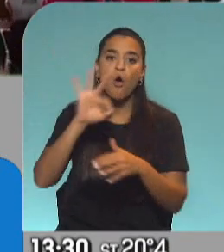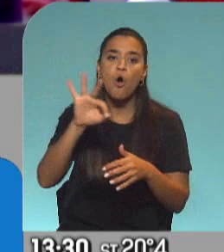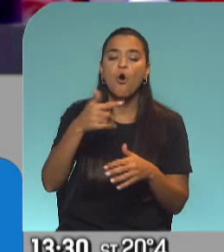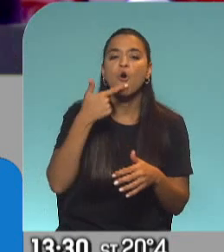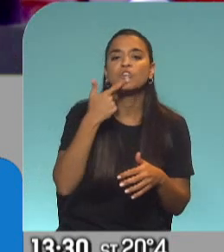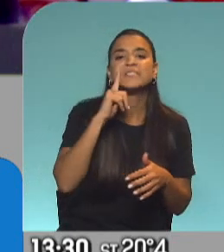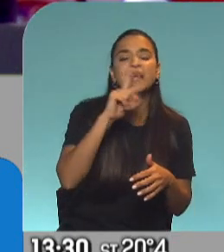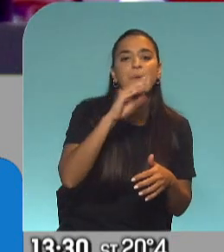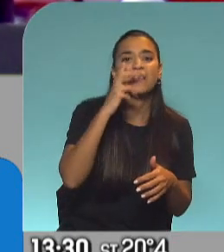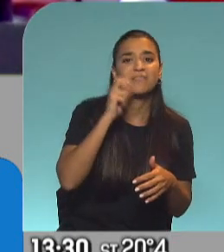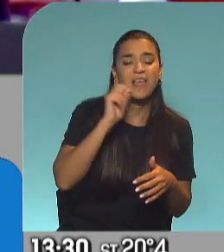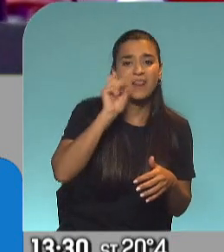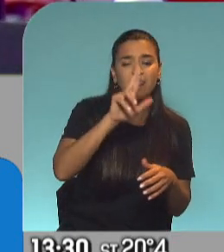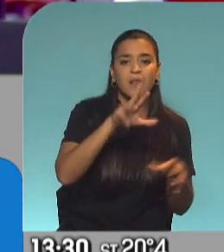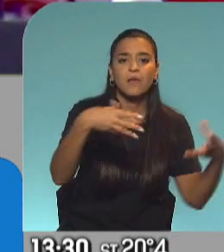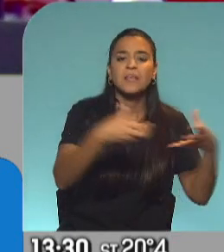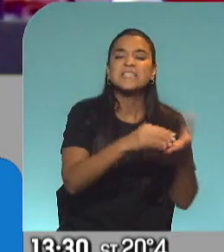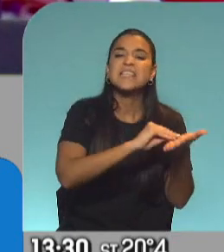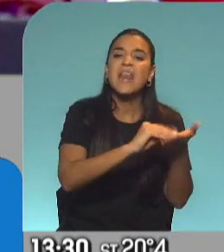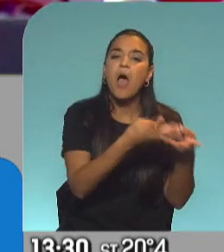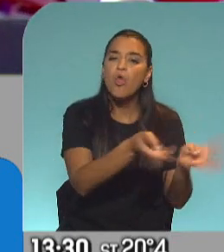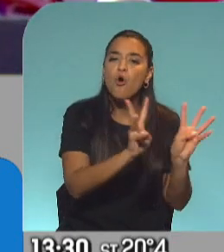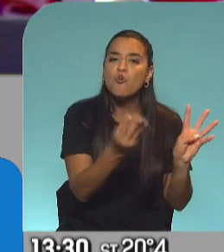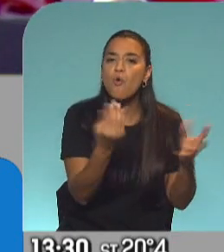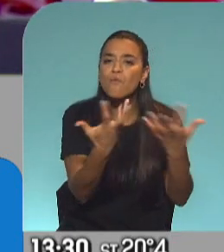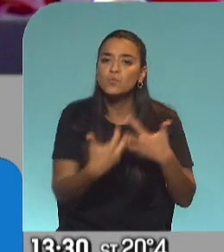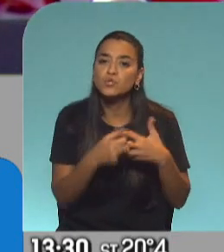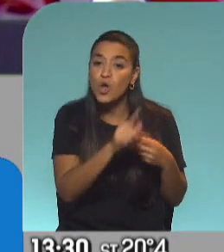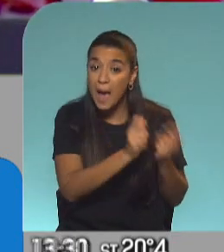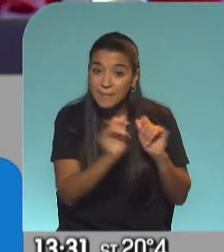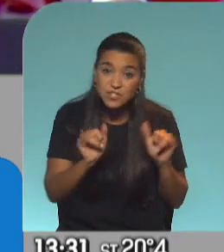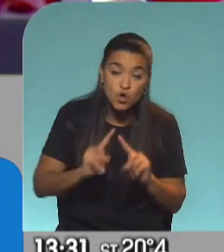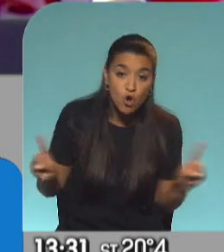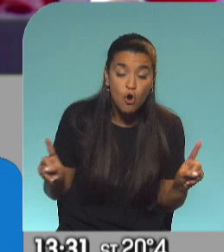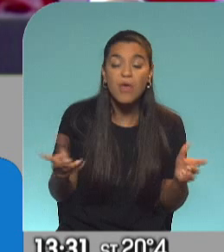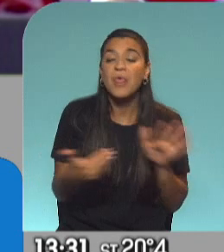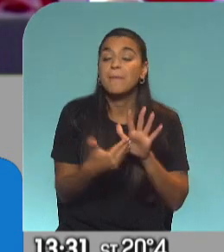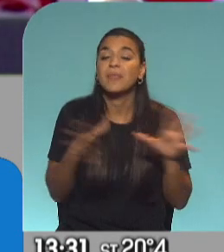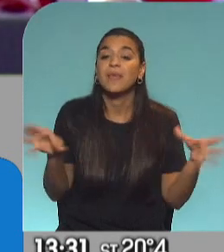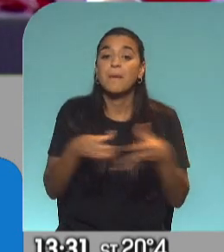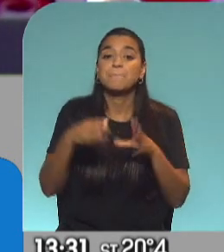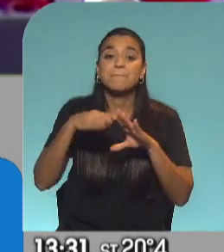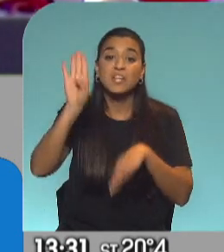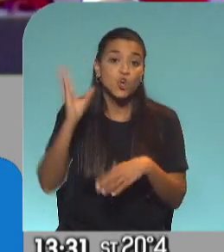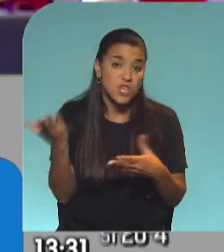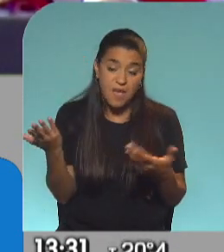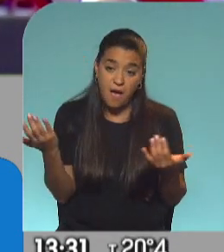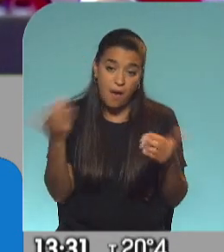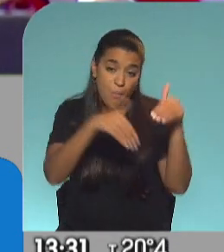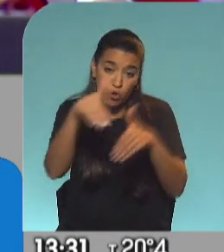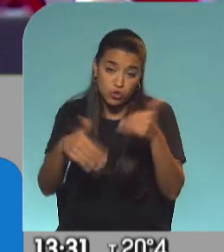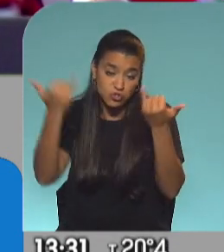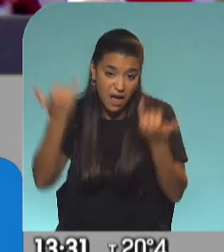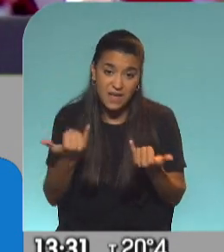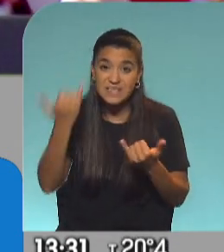filibuster, que es cómo se funciona el Senado, que afecten a un partido que tiene la mayoría de los votos, las